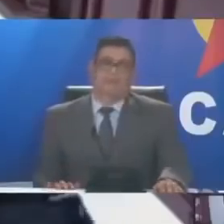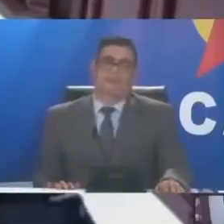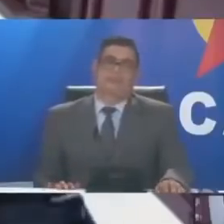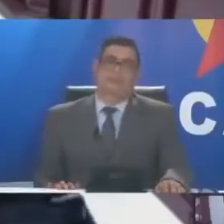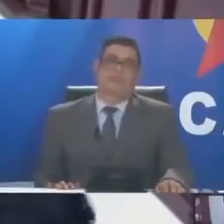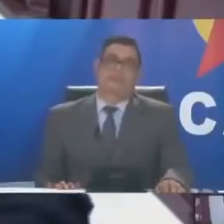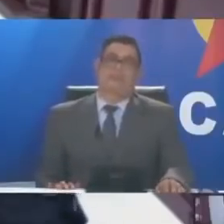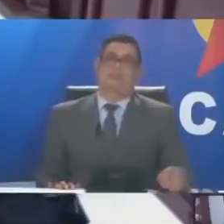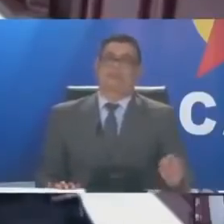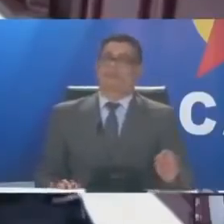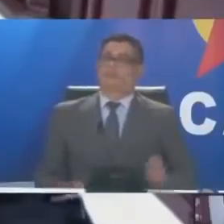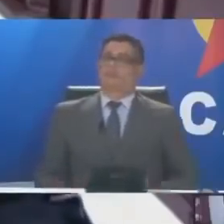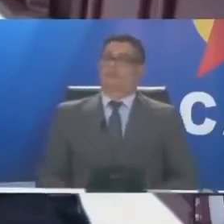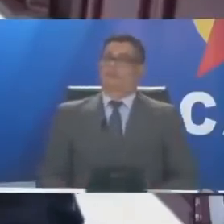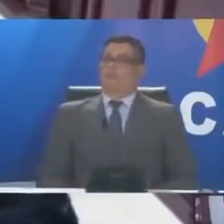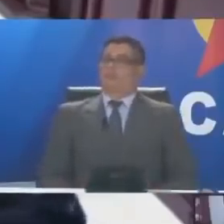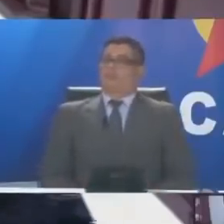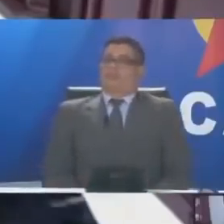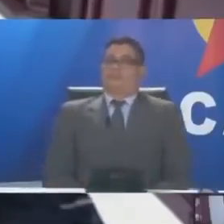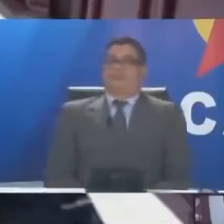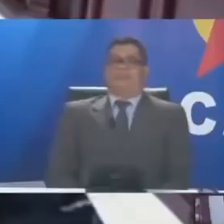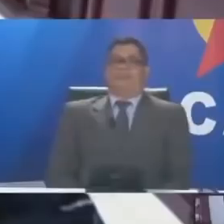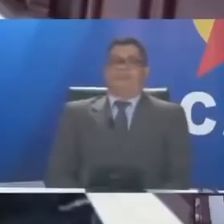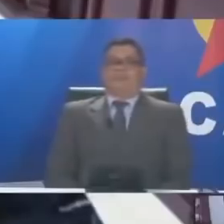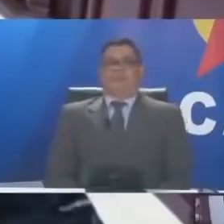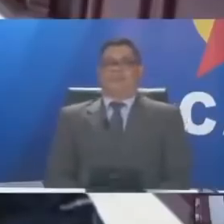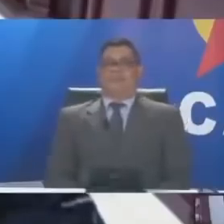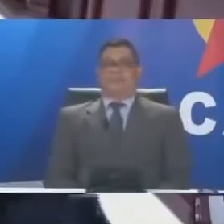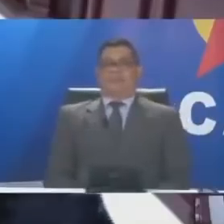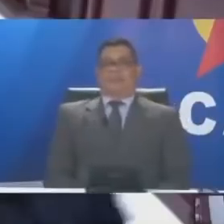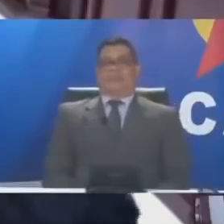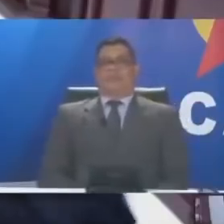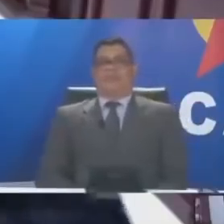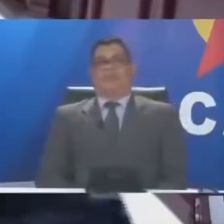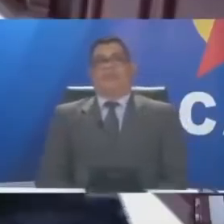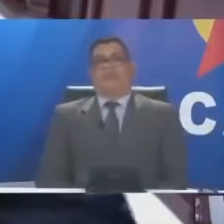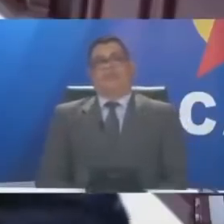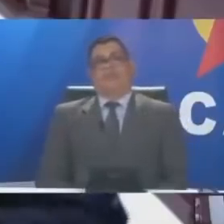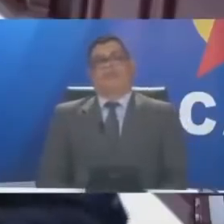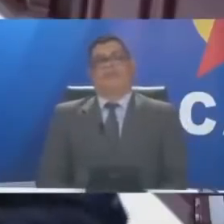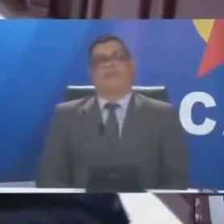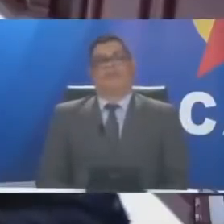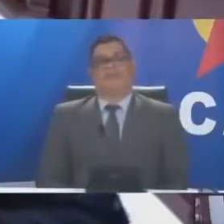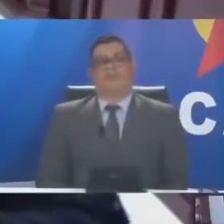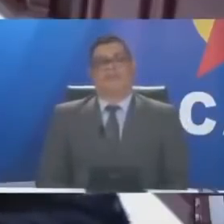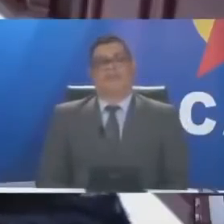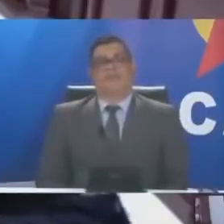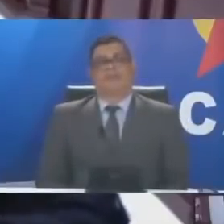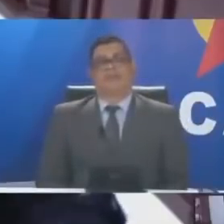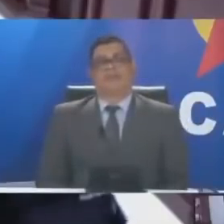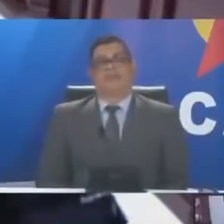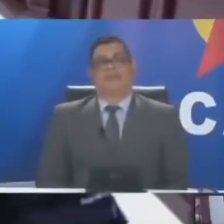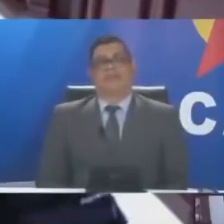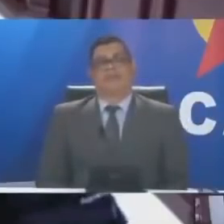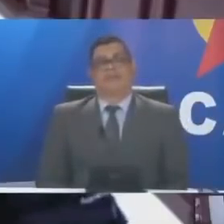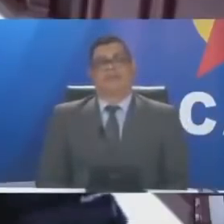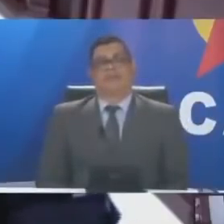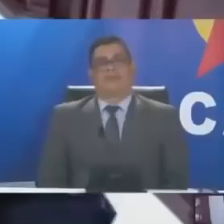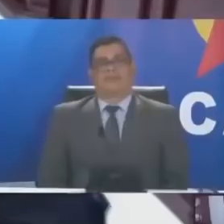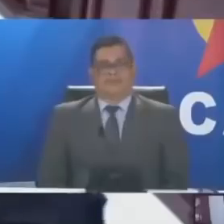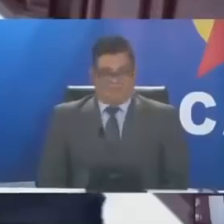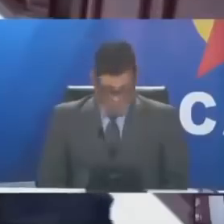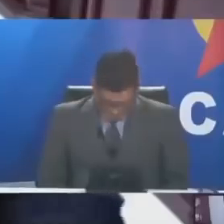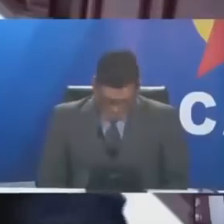entra a su casa esto sucede josé luís y es el enseñanza del pasaje el mismo dice yo creo que destacar una frase de huelva lo robado